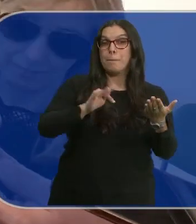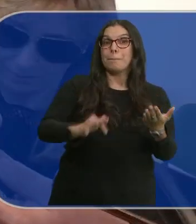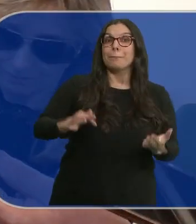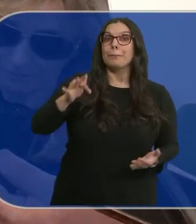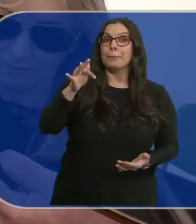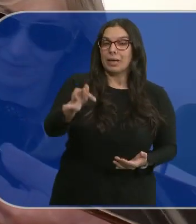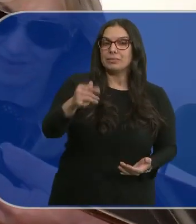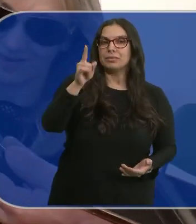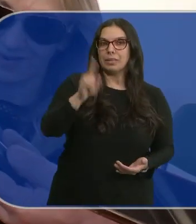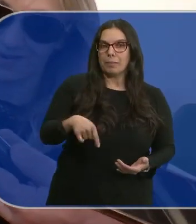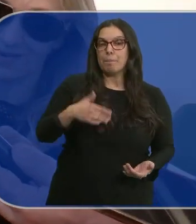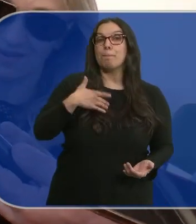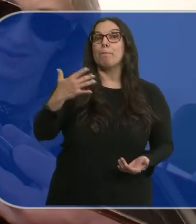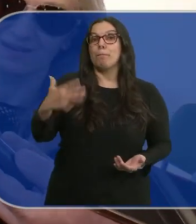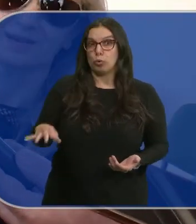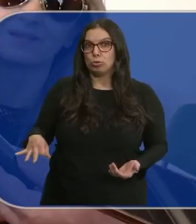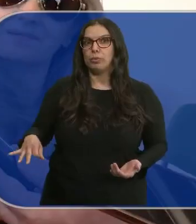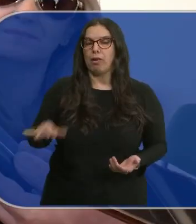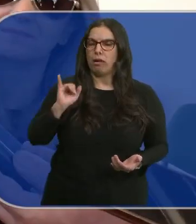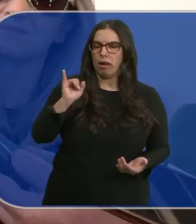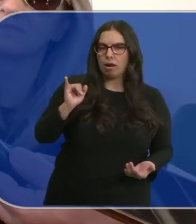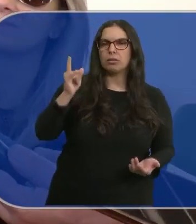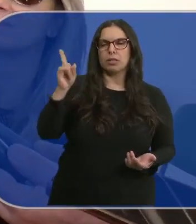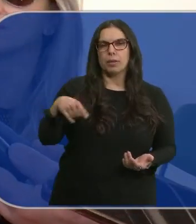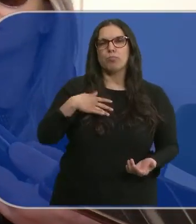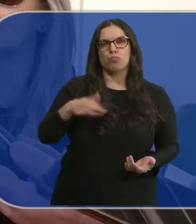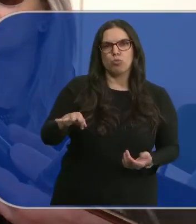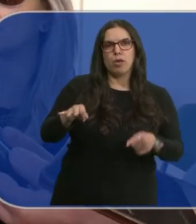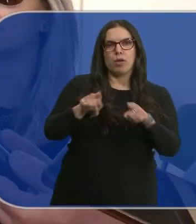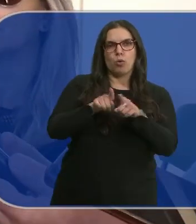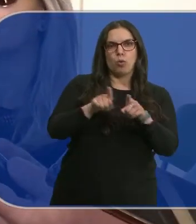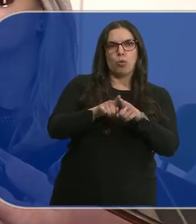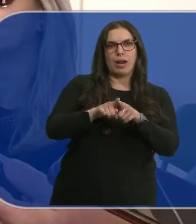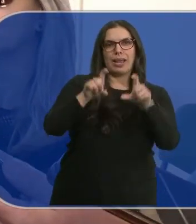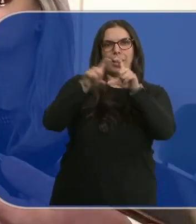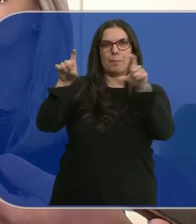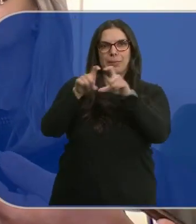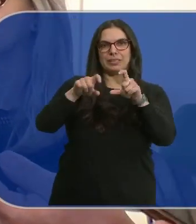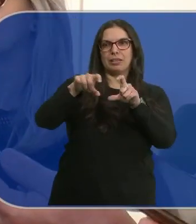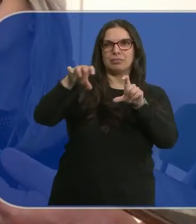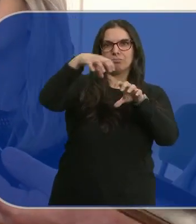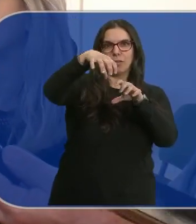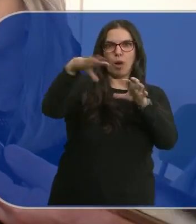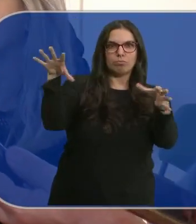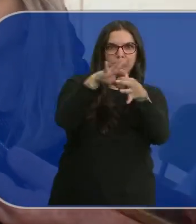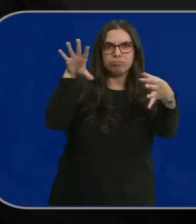sino también por la posibilidad que existe de que también se ubiquen otras empresas